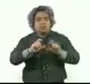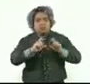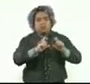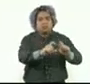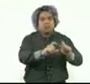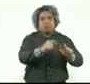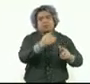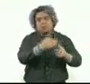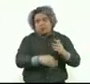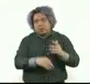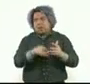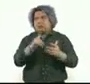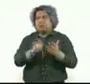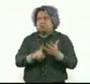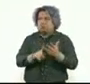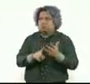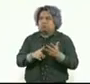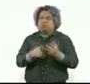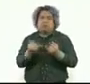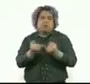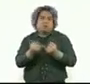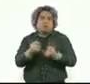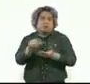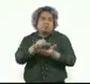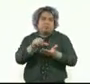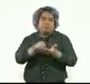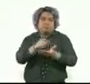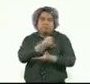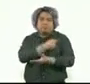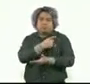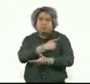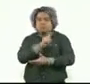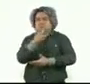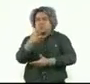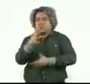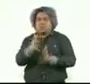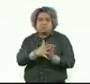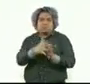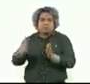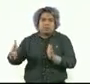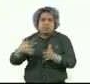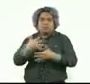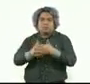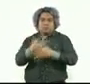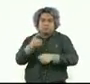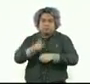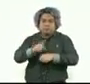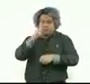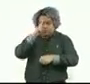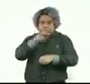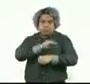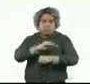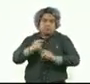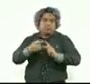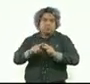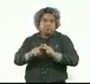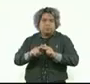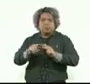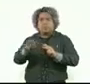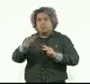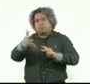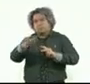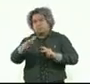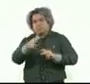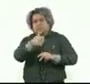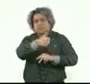y ajustan a los centros de salud, más o menos 15 días para que ya estén funcionando. ¿Y saben el monto aproximado